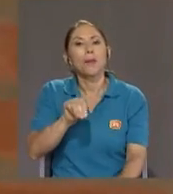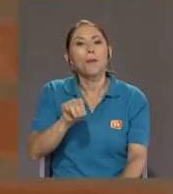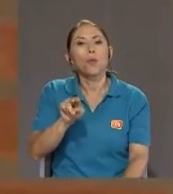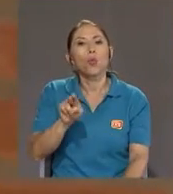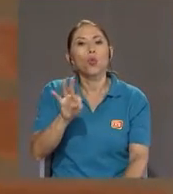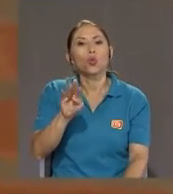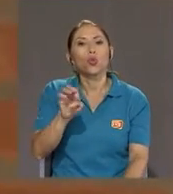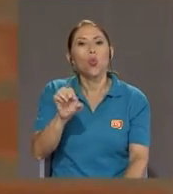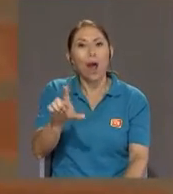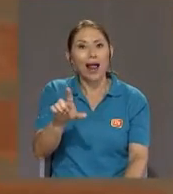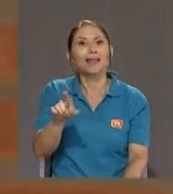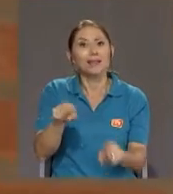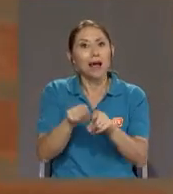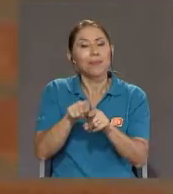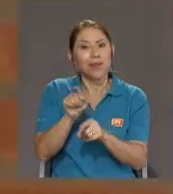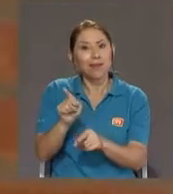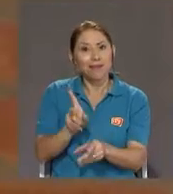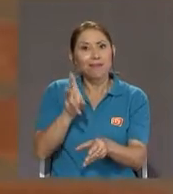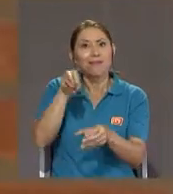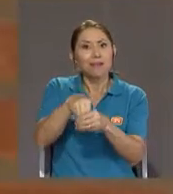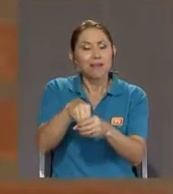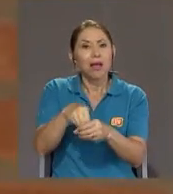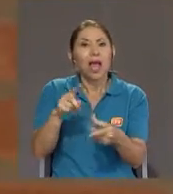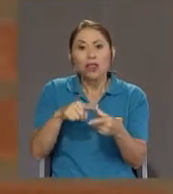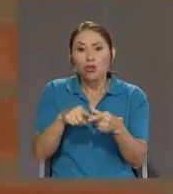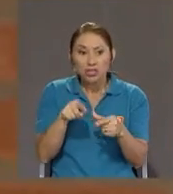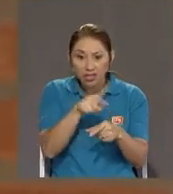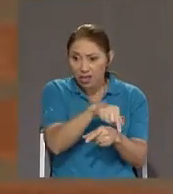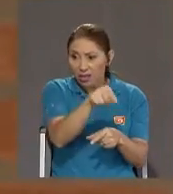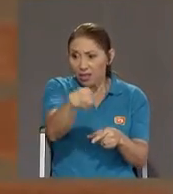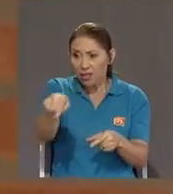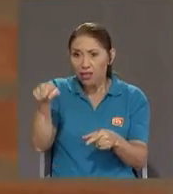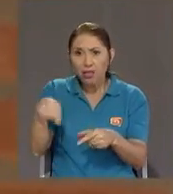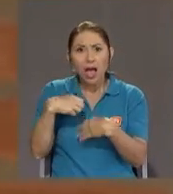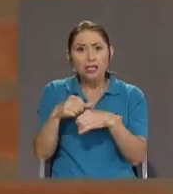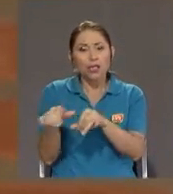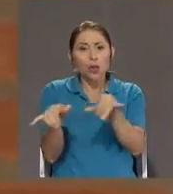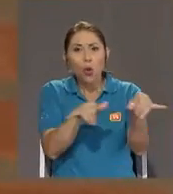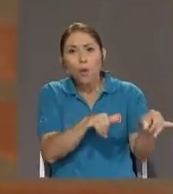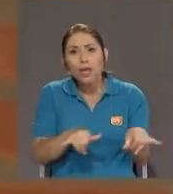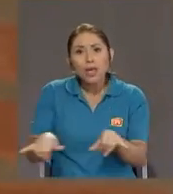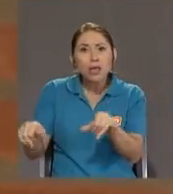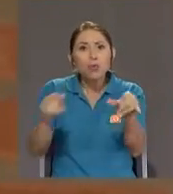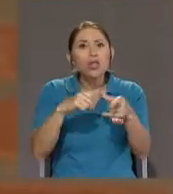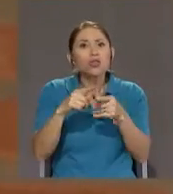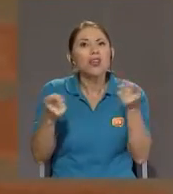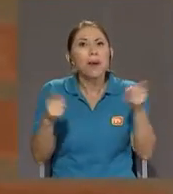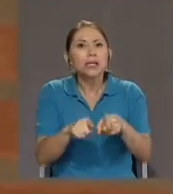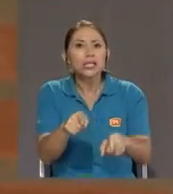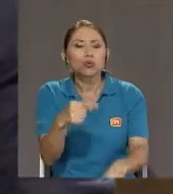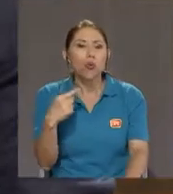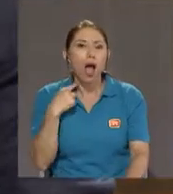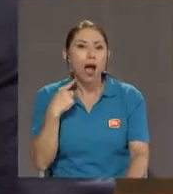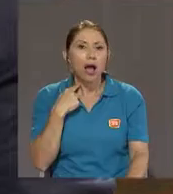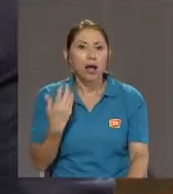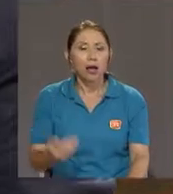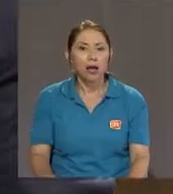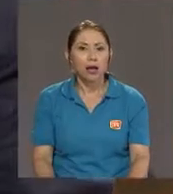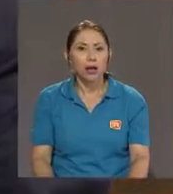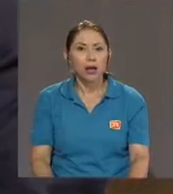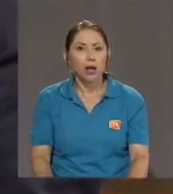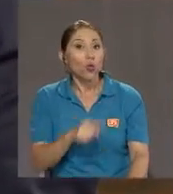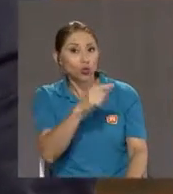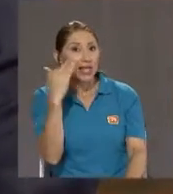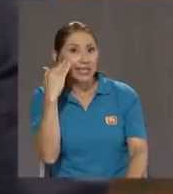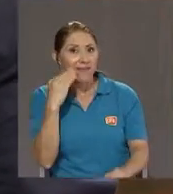tintero, entonces lo que ocurre es que eso sale muy caro, me parece a mí. Usted